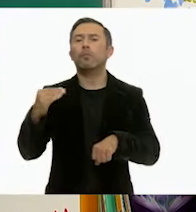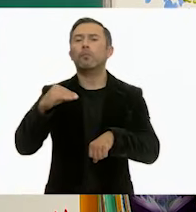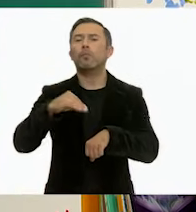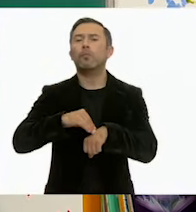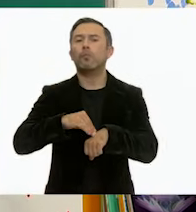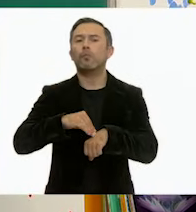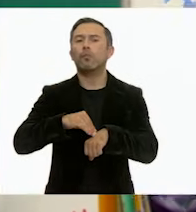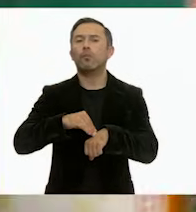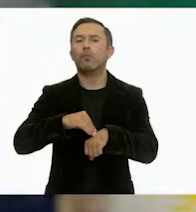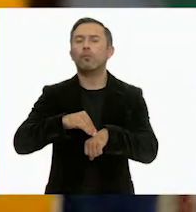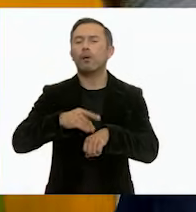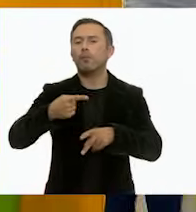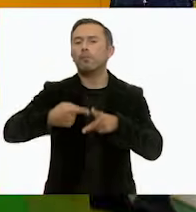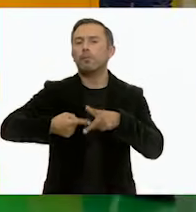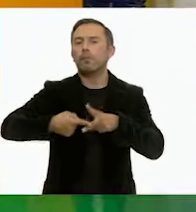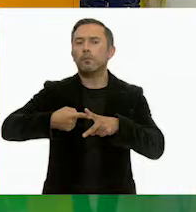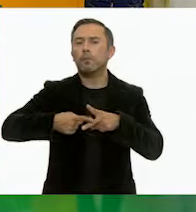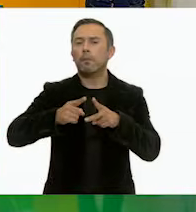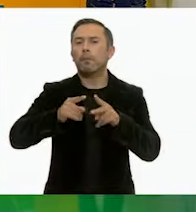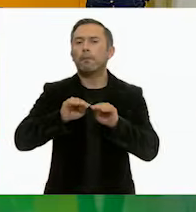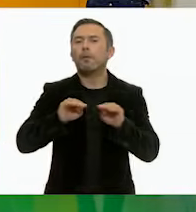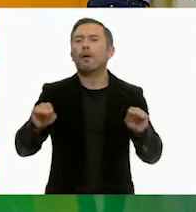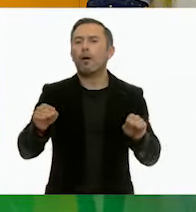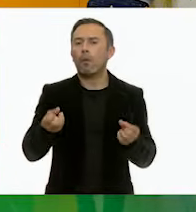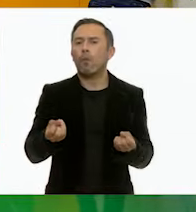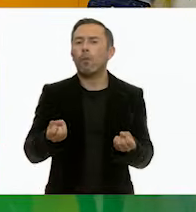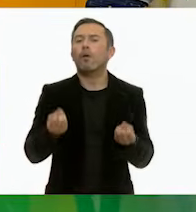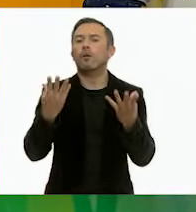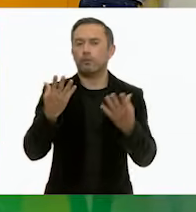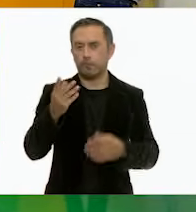la medida.